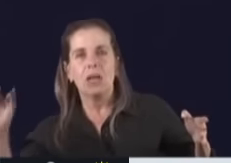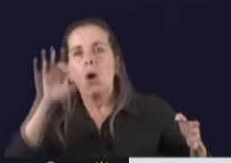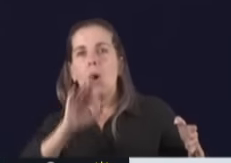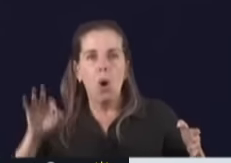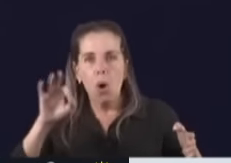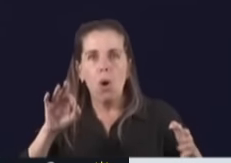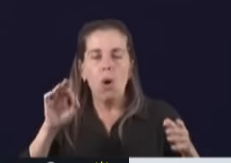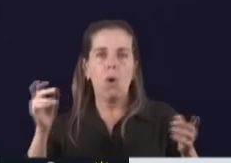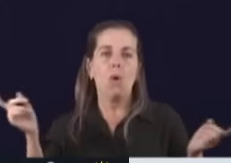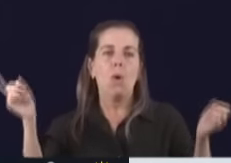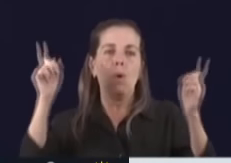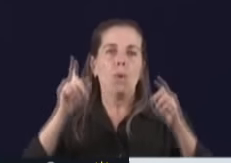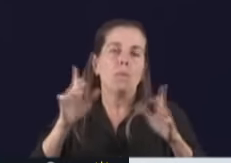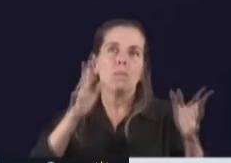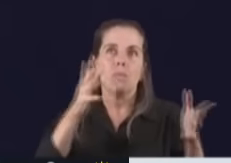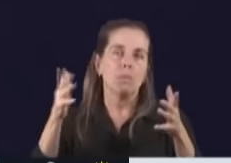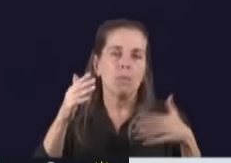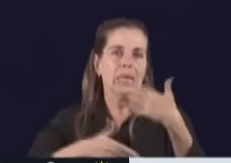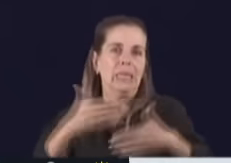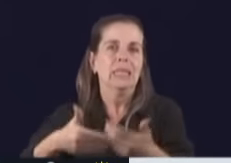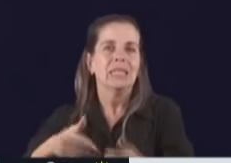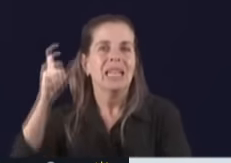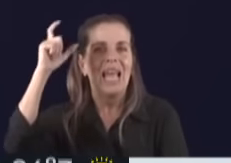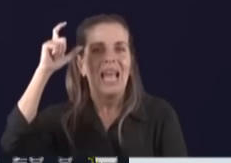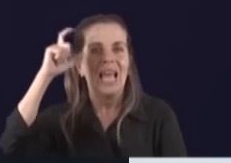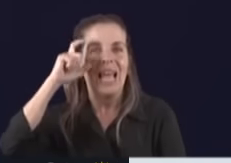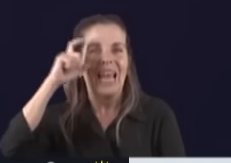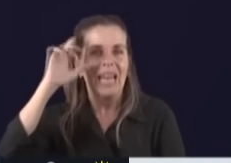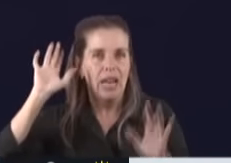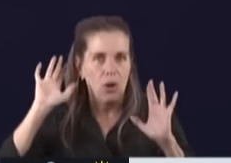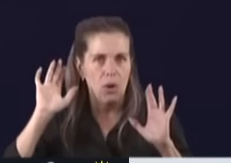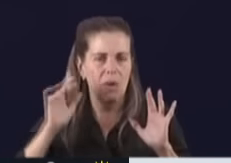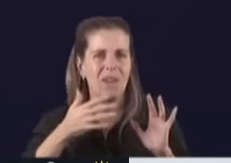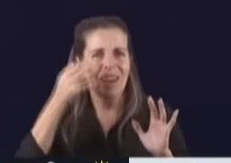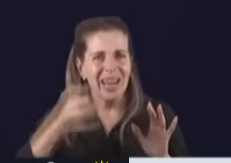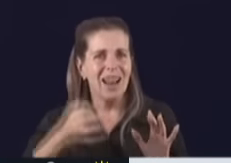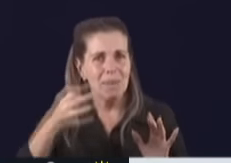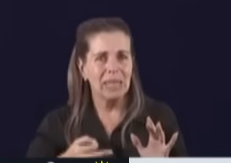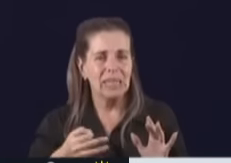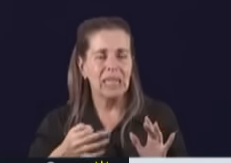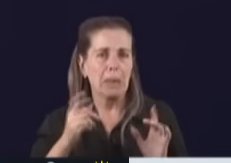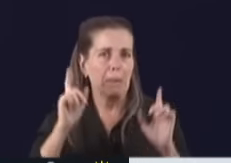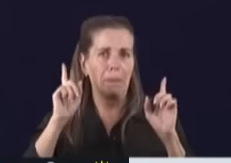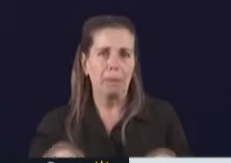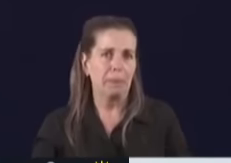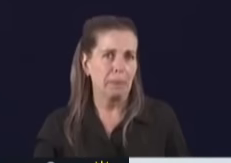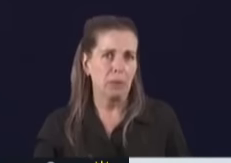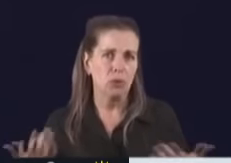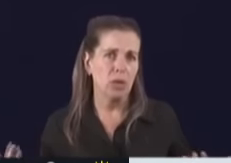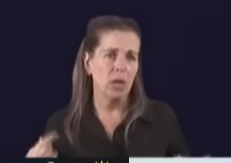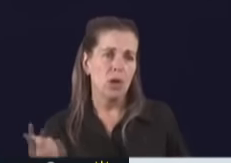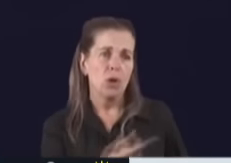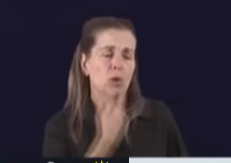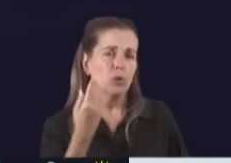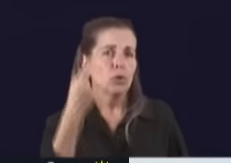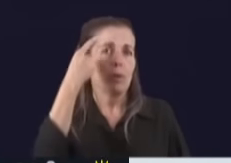a mediados de enero. Pero no hay una definición sobre eso. Tenemos expectativa de